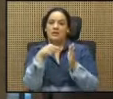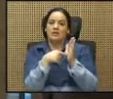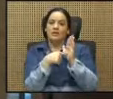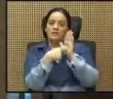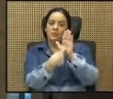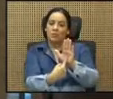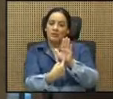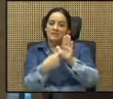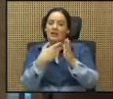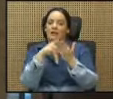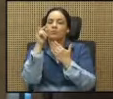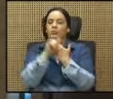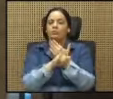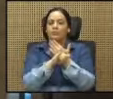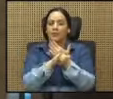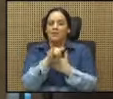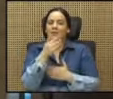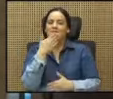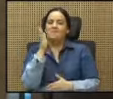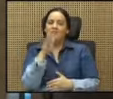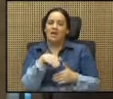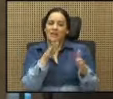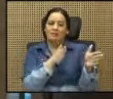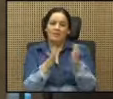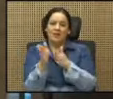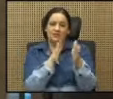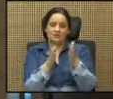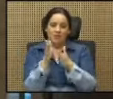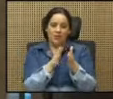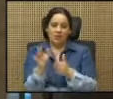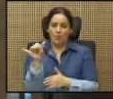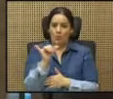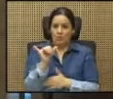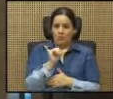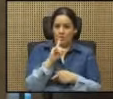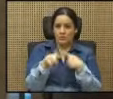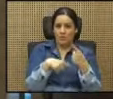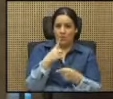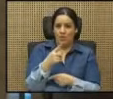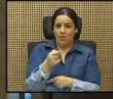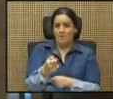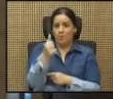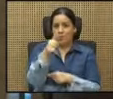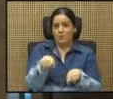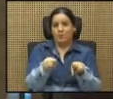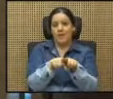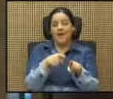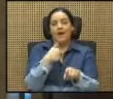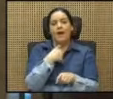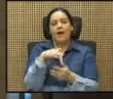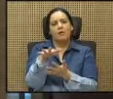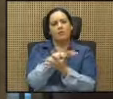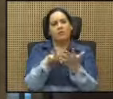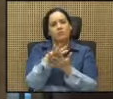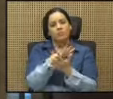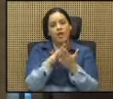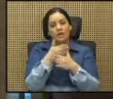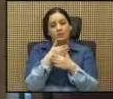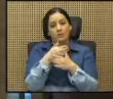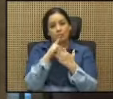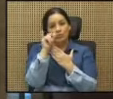proyecto está muy mal planteado. Y como si fuera poco, es que hay un enredo entre el